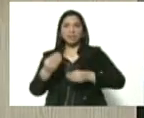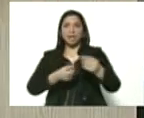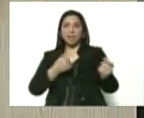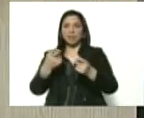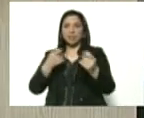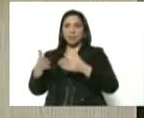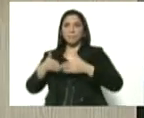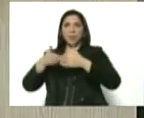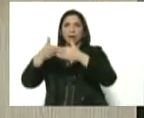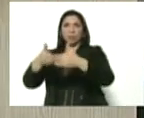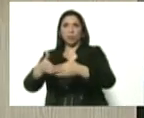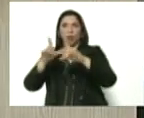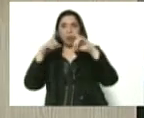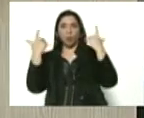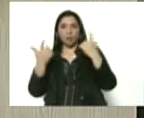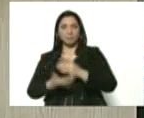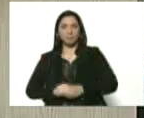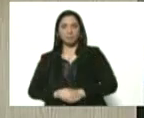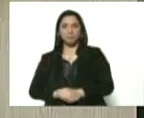en Macuto.